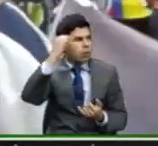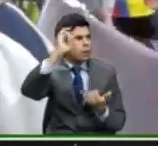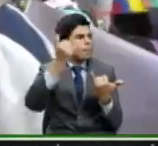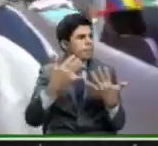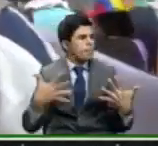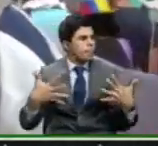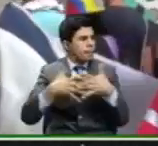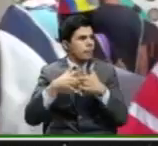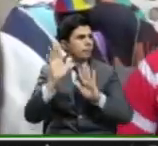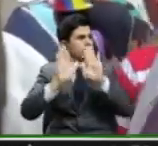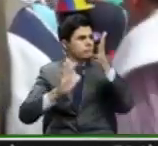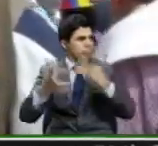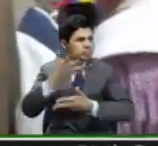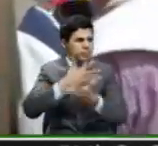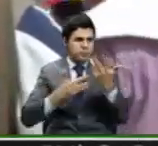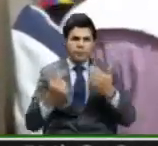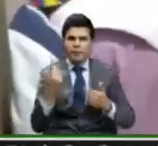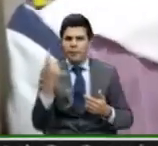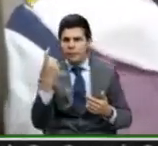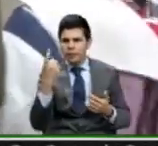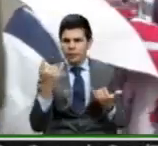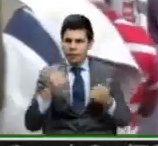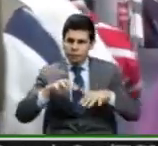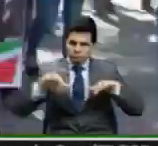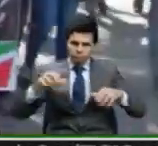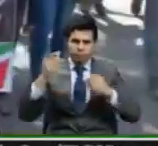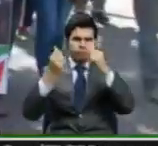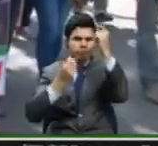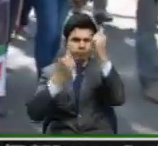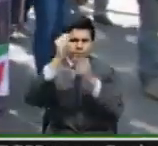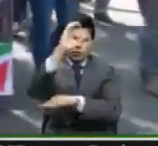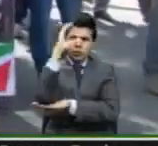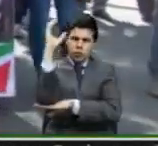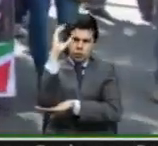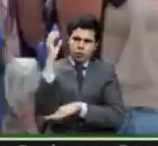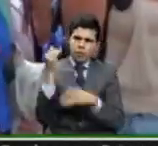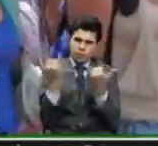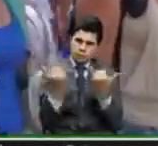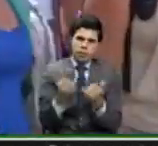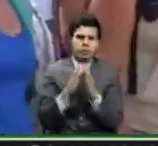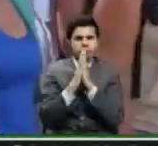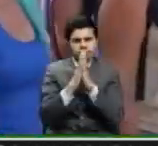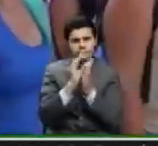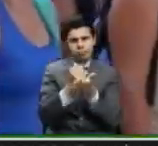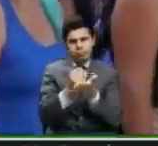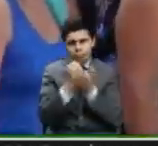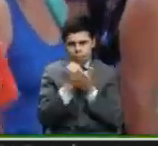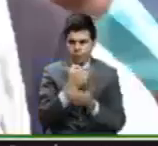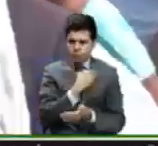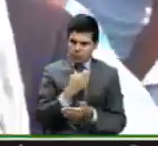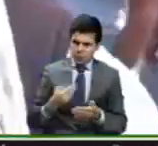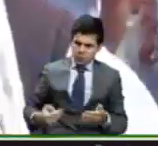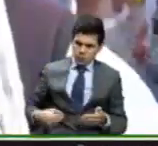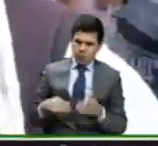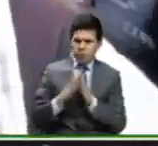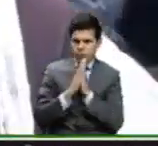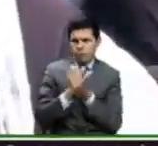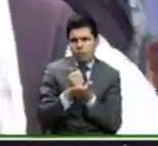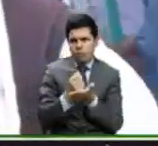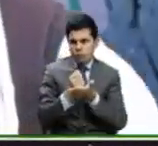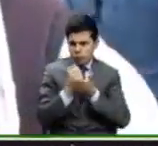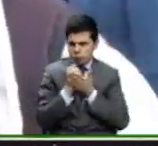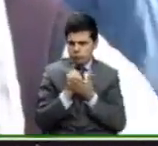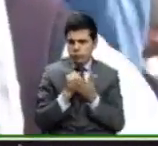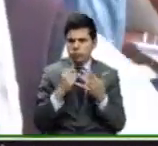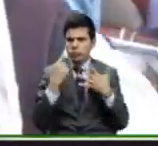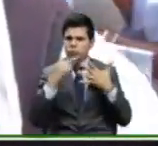ni participación en la economía colombiana. Por favor, colabórenos, señor presidente, para que el pueblo